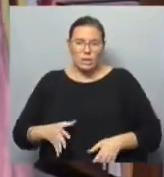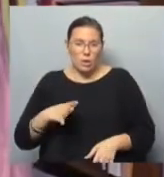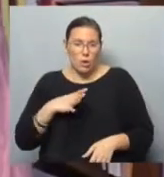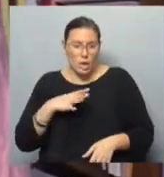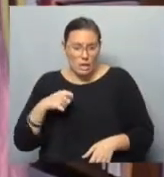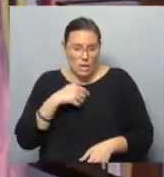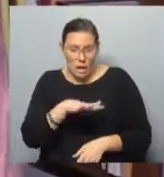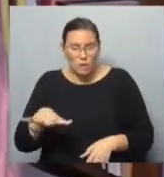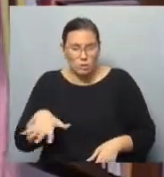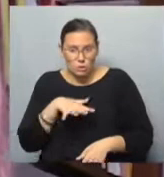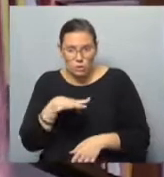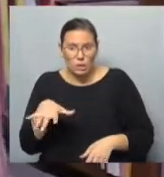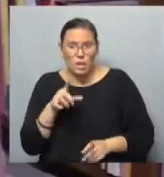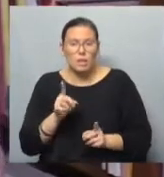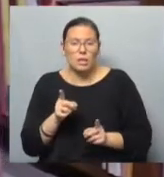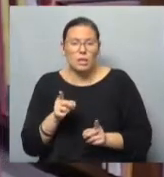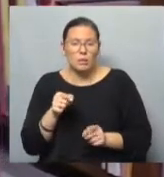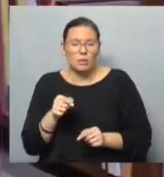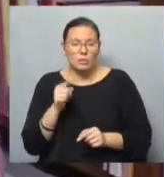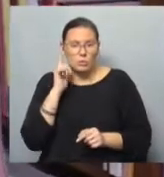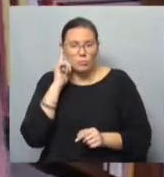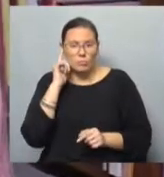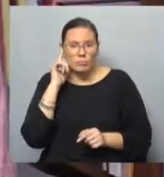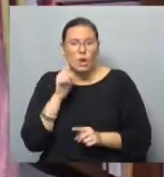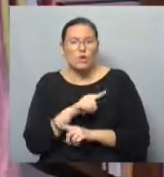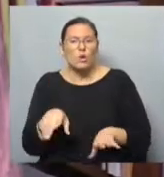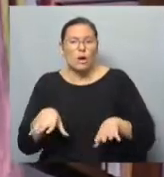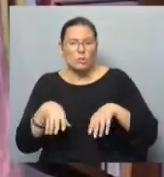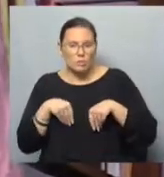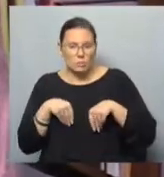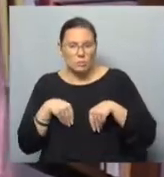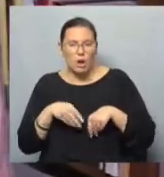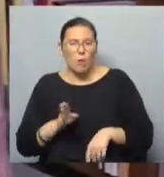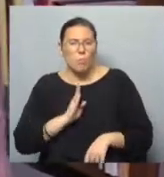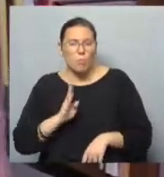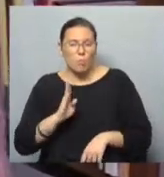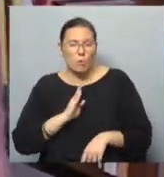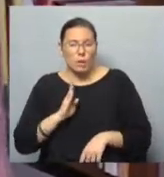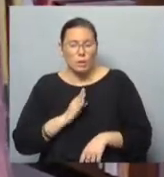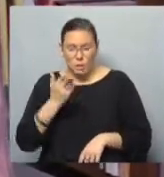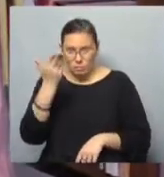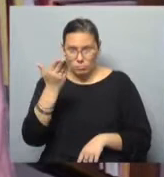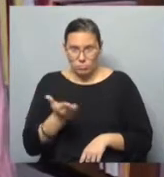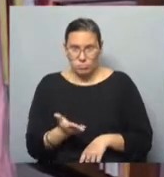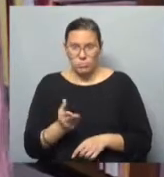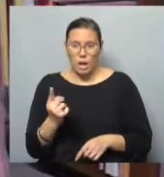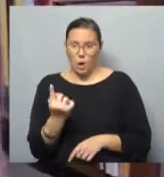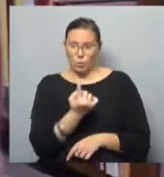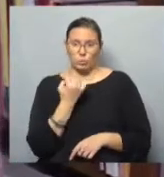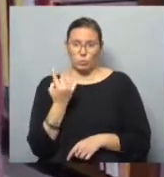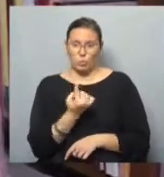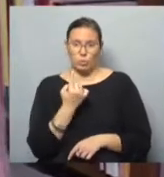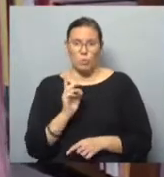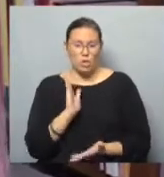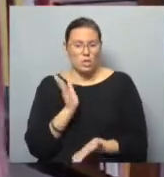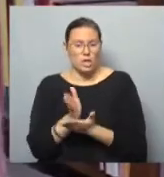hoy en la sociedad tiene que ver con eso, ¿no? Con la no aceptación de que las mujeres somos seres autónomos y que tenemos